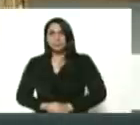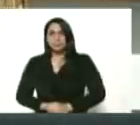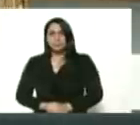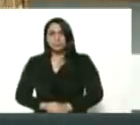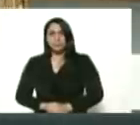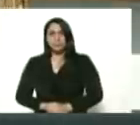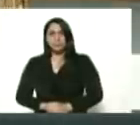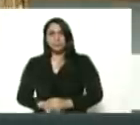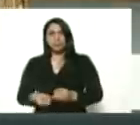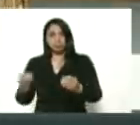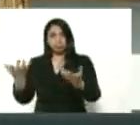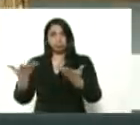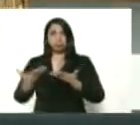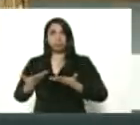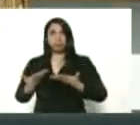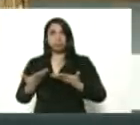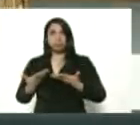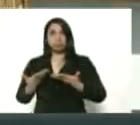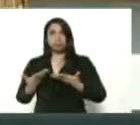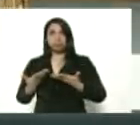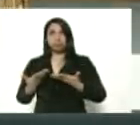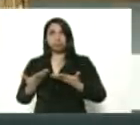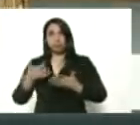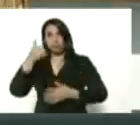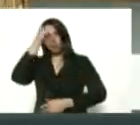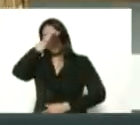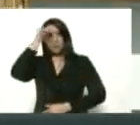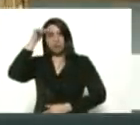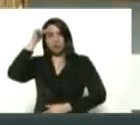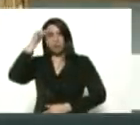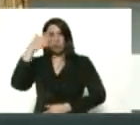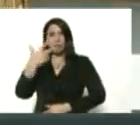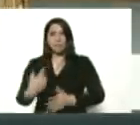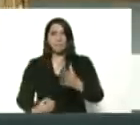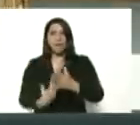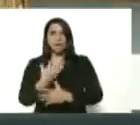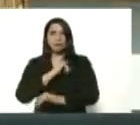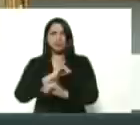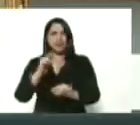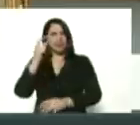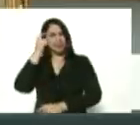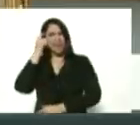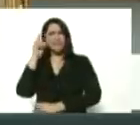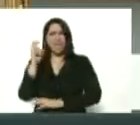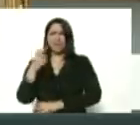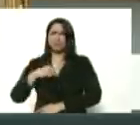Así nos llegó el domingo 3 de mayo. Ya desde el viernes,